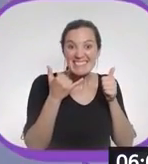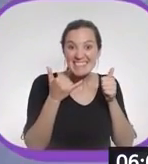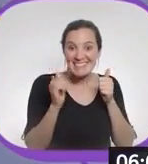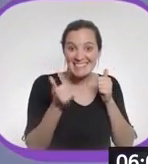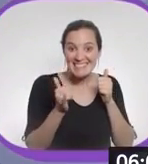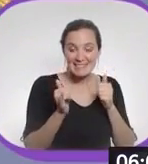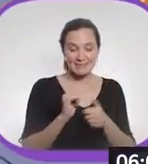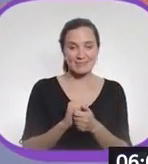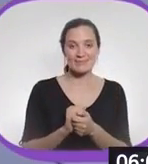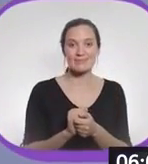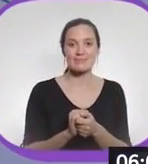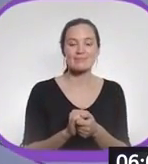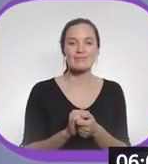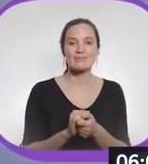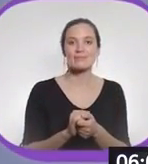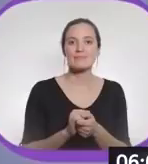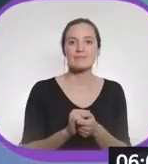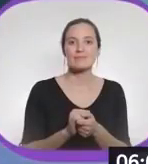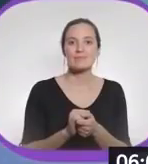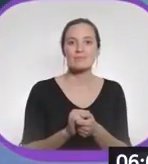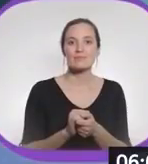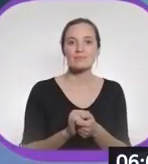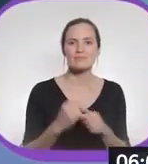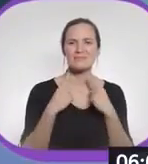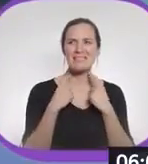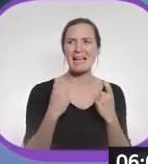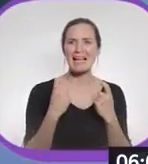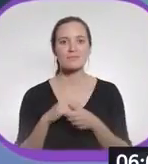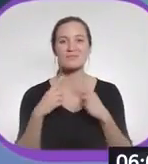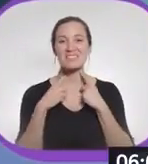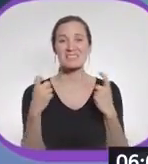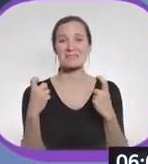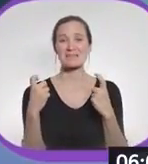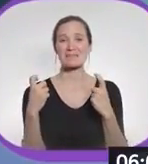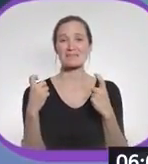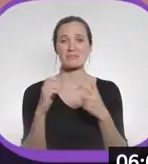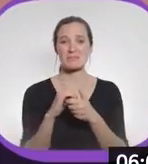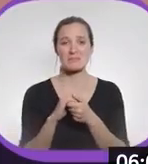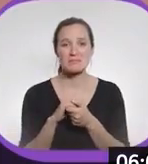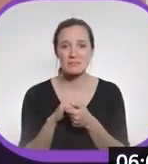¡Ah! ¡Ah! ¡Ah! ¡Me traumatizó!